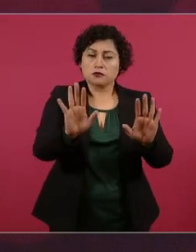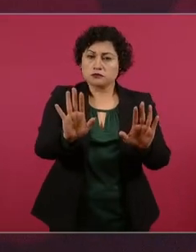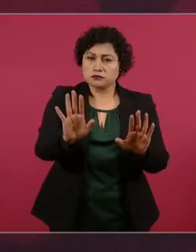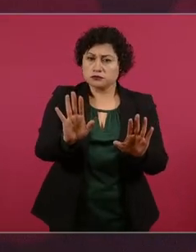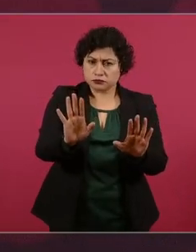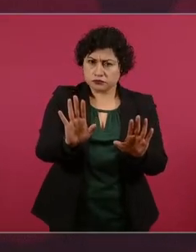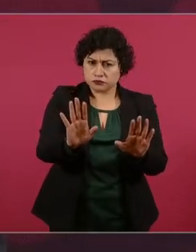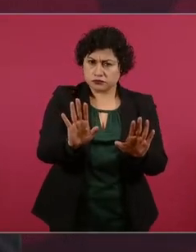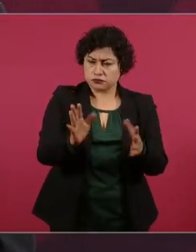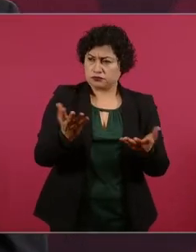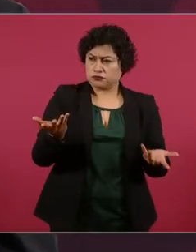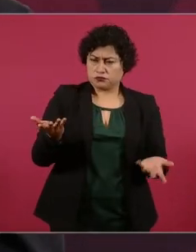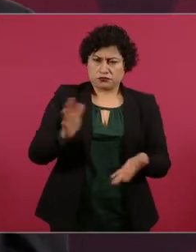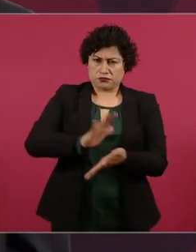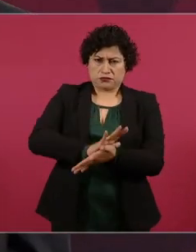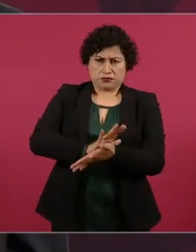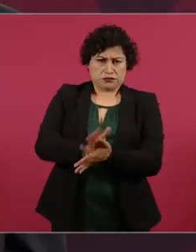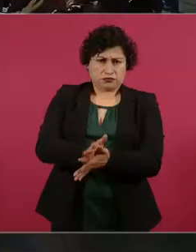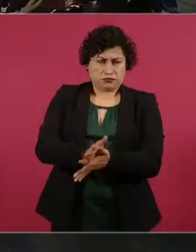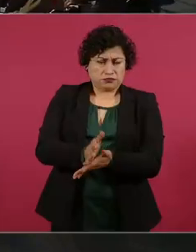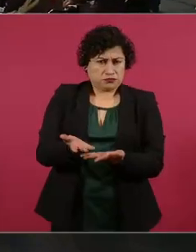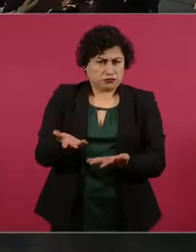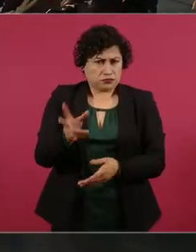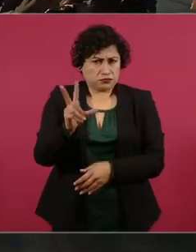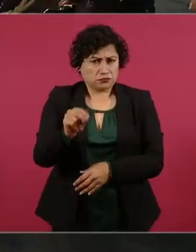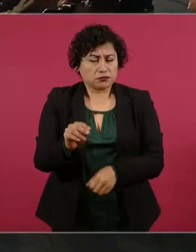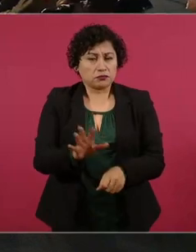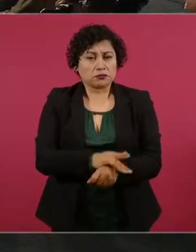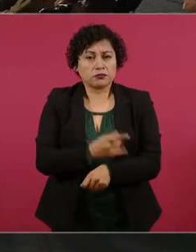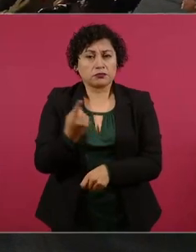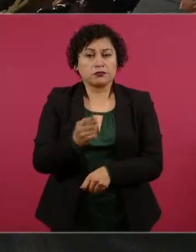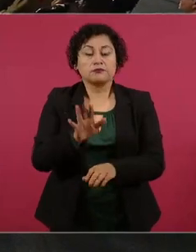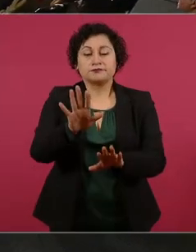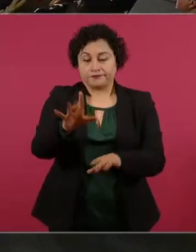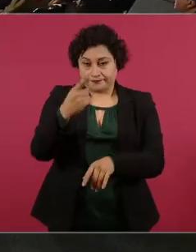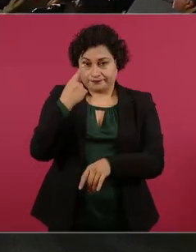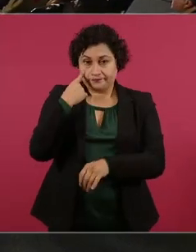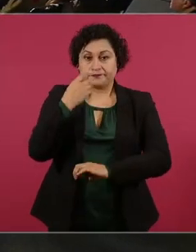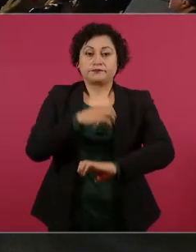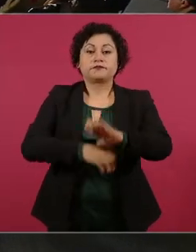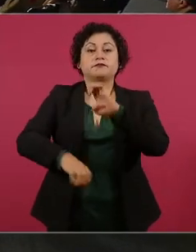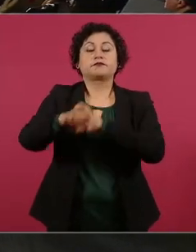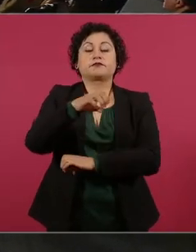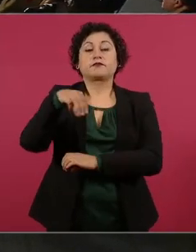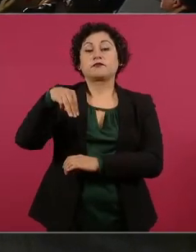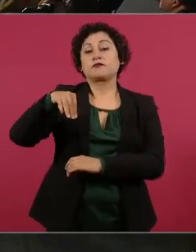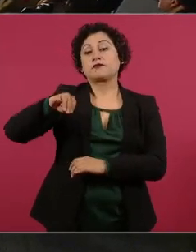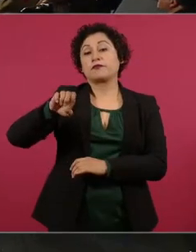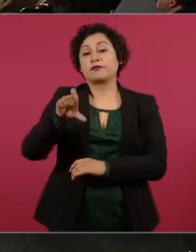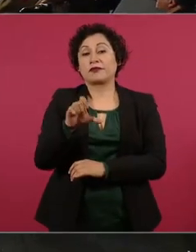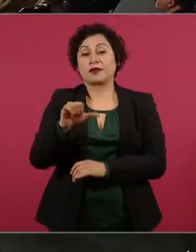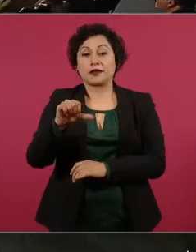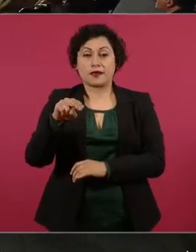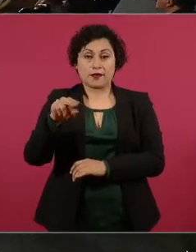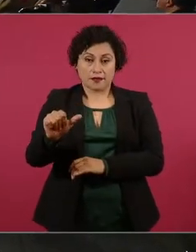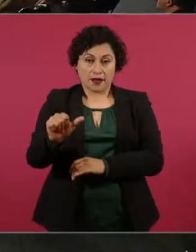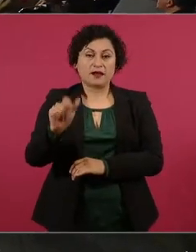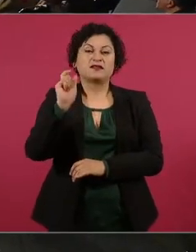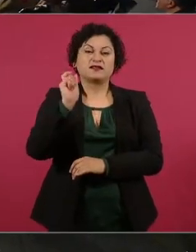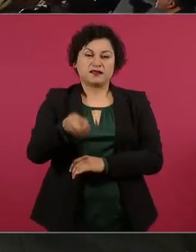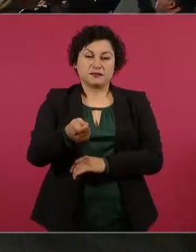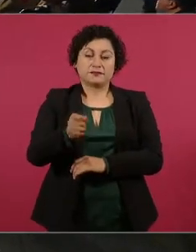tienen por qué ser discriminadas. En el caso de Mexicana también hay que aclarar de que empieza la